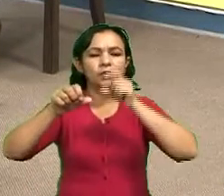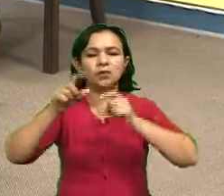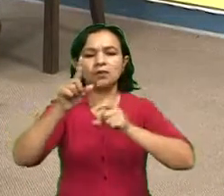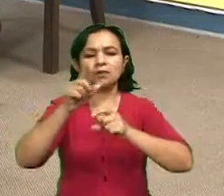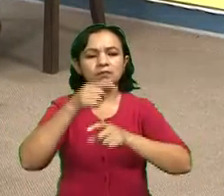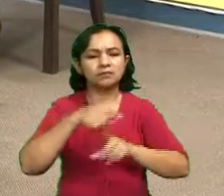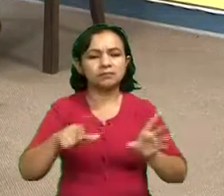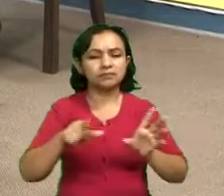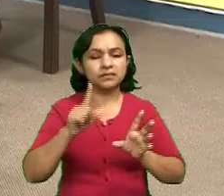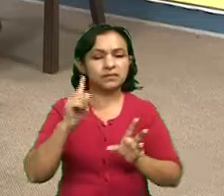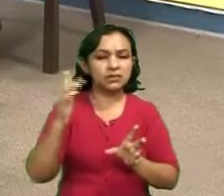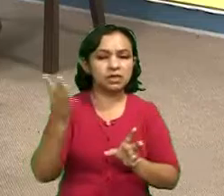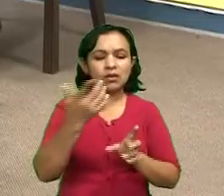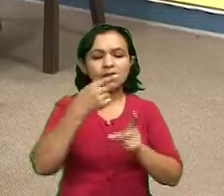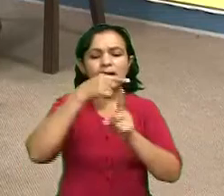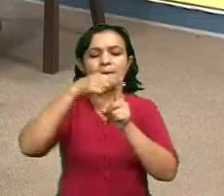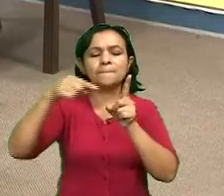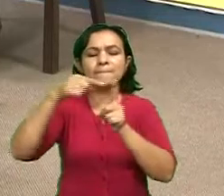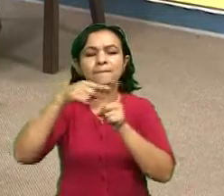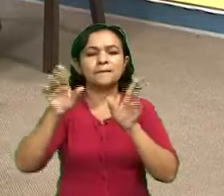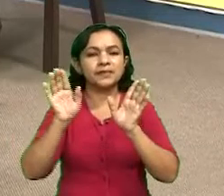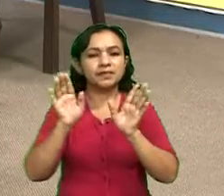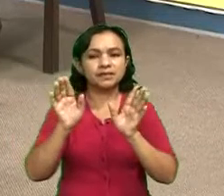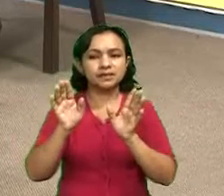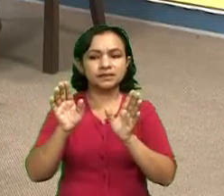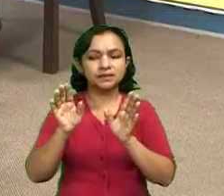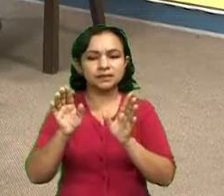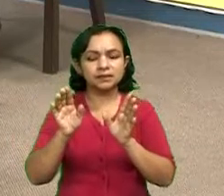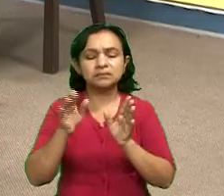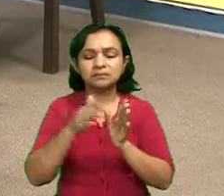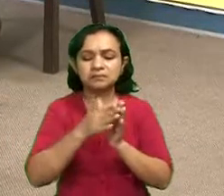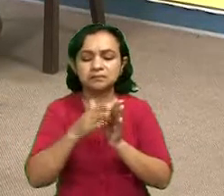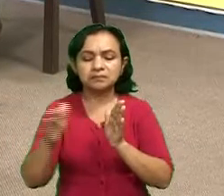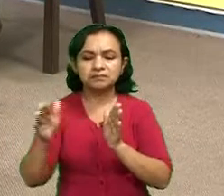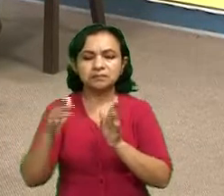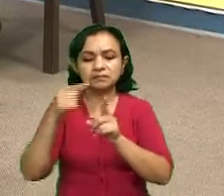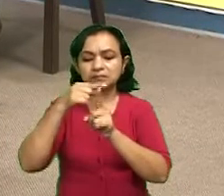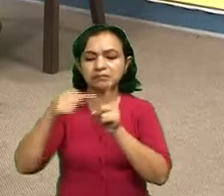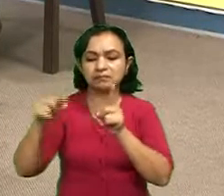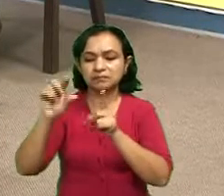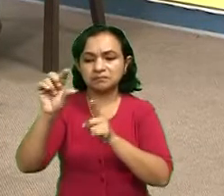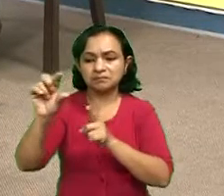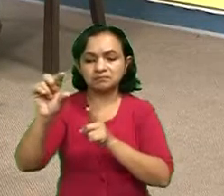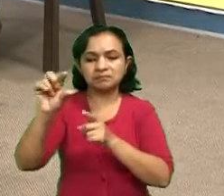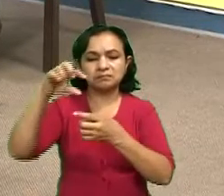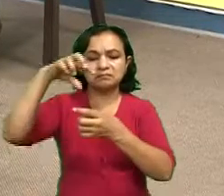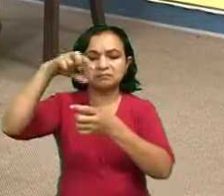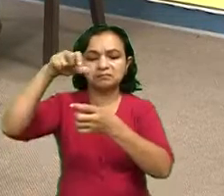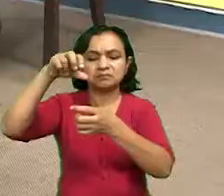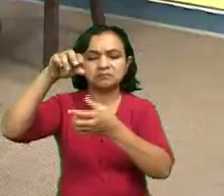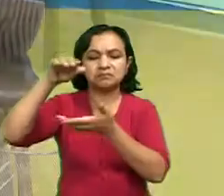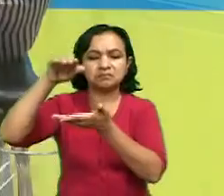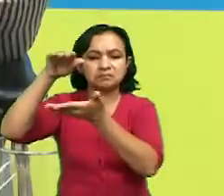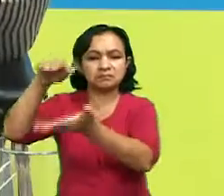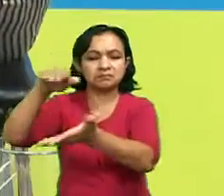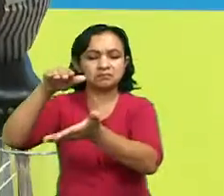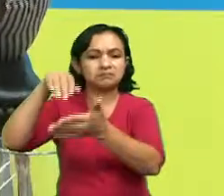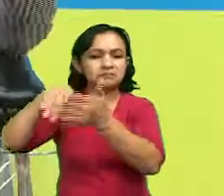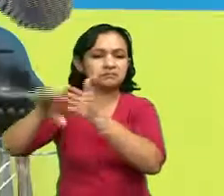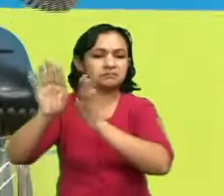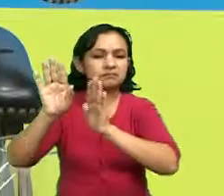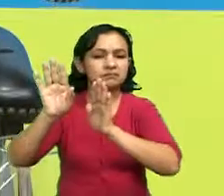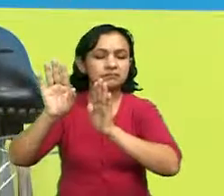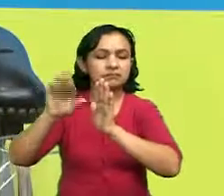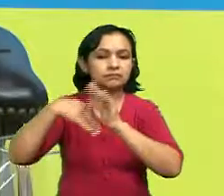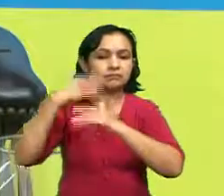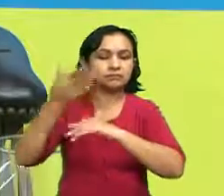todo, quizá el doctor le recetó cierta dosis y quedó un poco, pues la mitad. Ahí lo tiene volado y